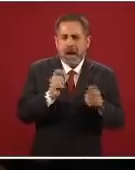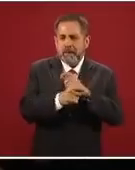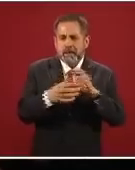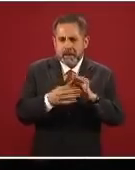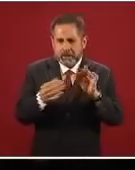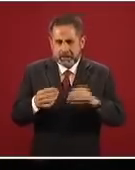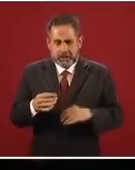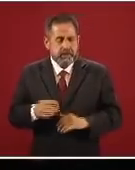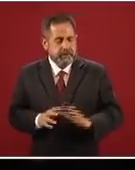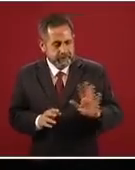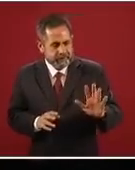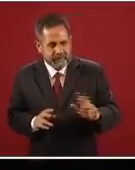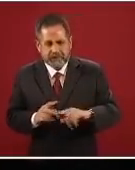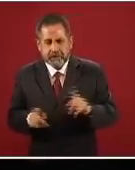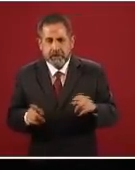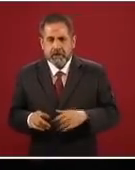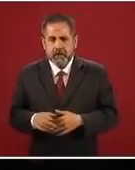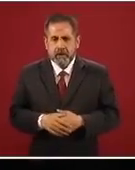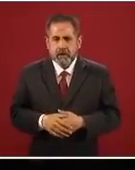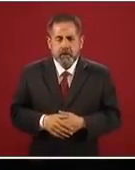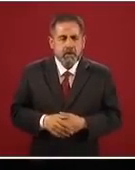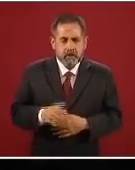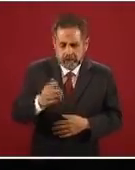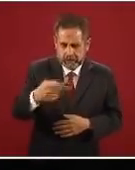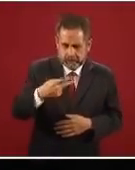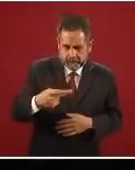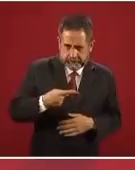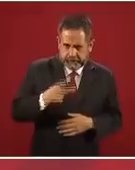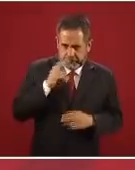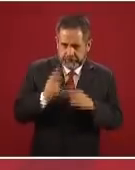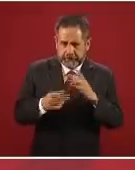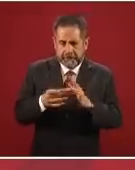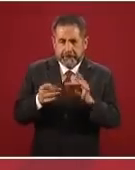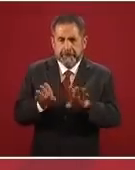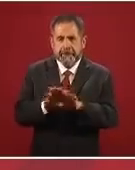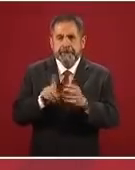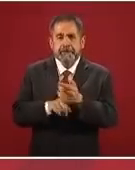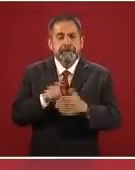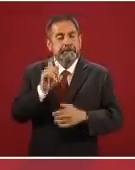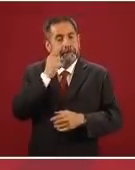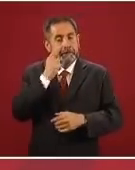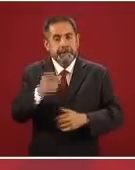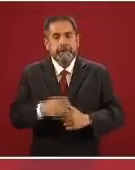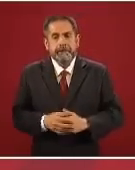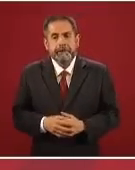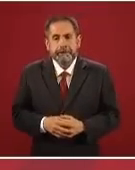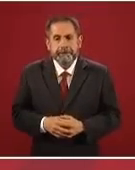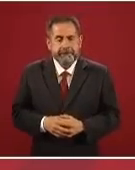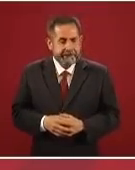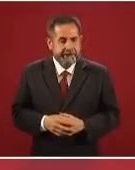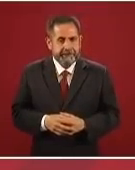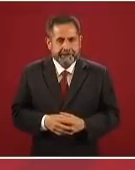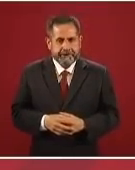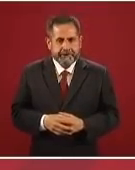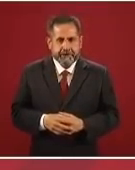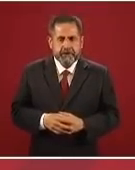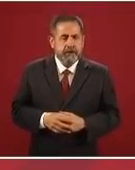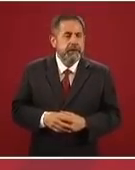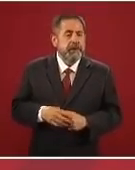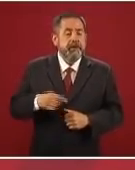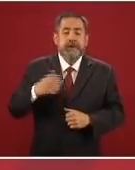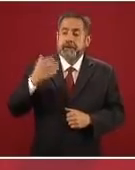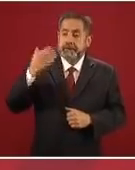Déjeme tomar su pregunta. Miren, cuando esta campaña